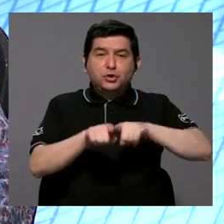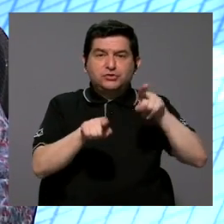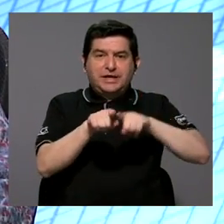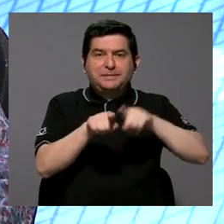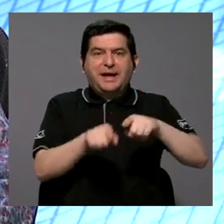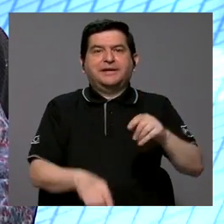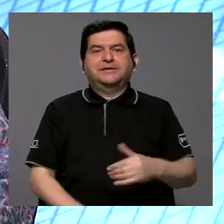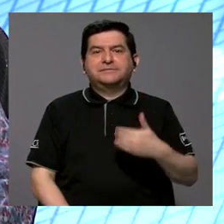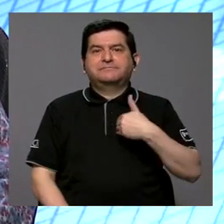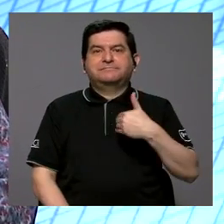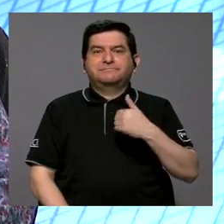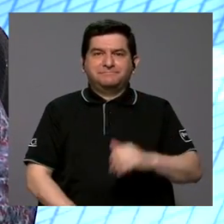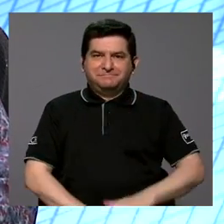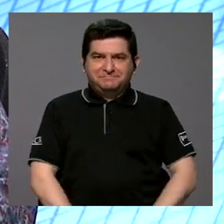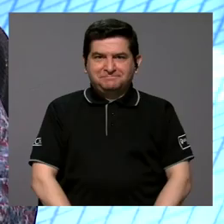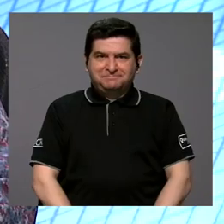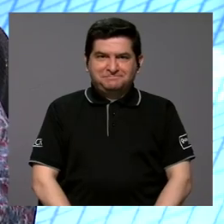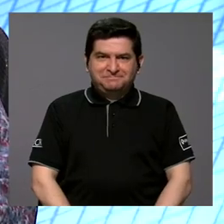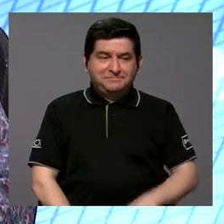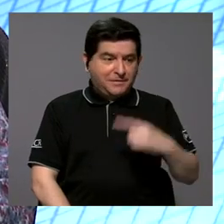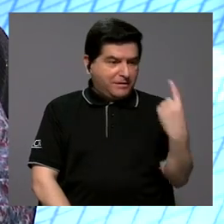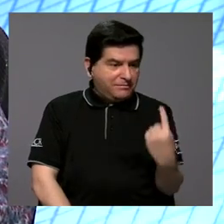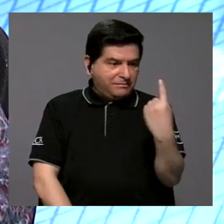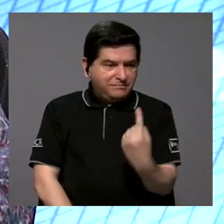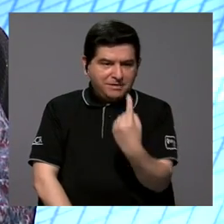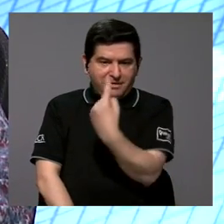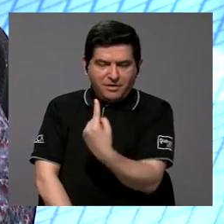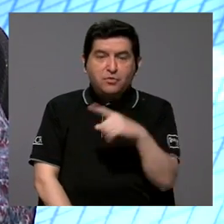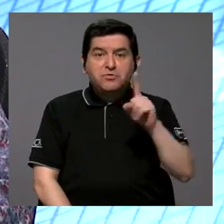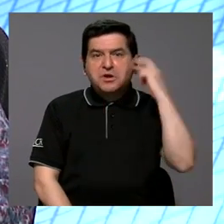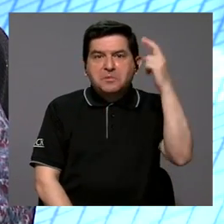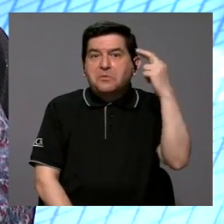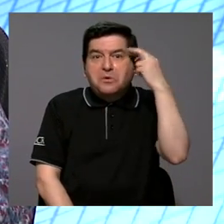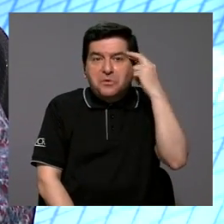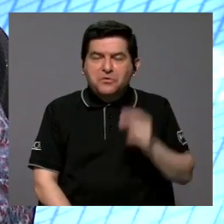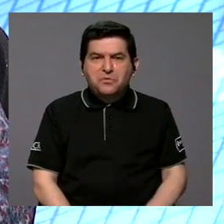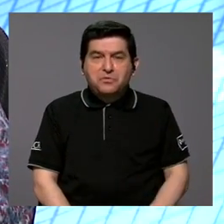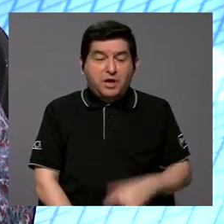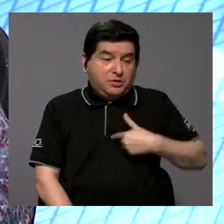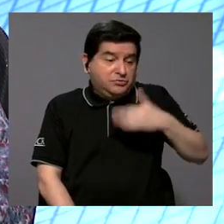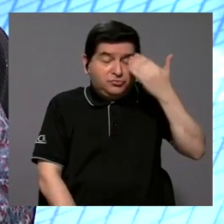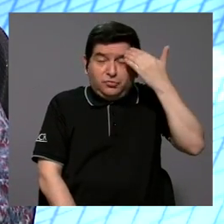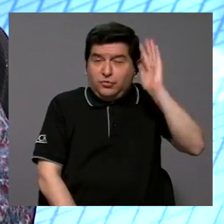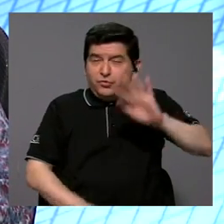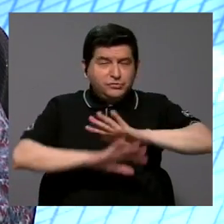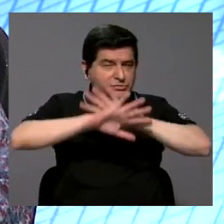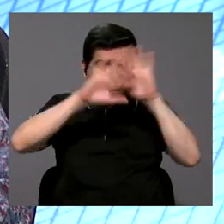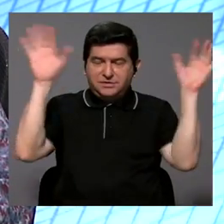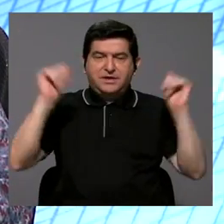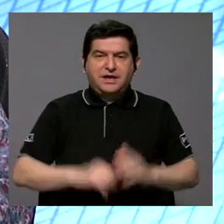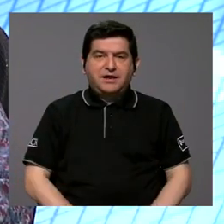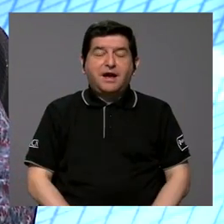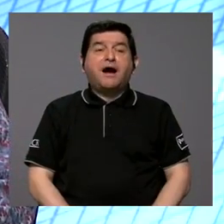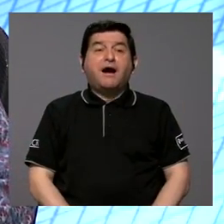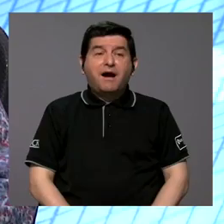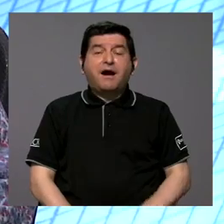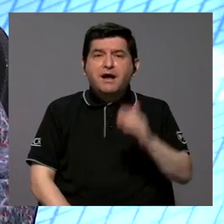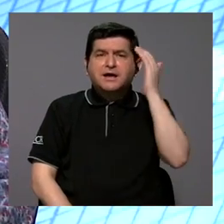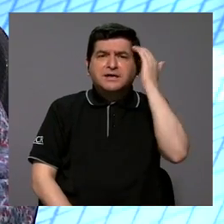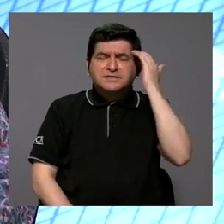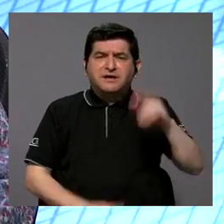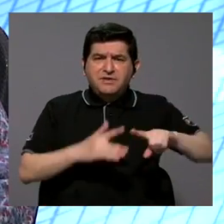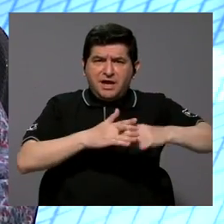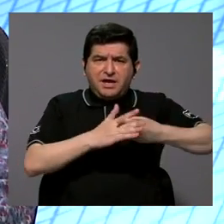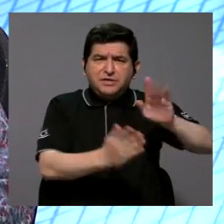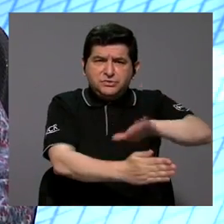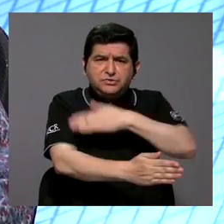y hermanas. Cada uno de ellos, por alguna razón, la cual no la tengo muy clara, tocaba un instrumento